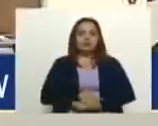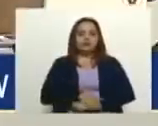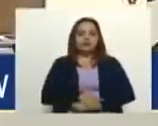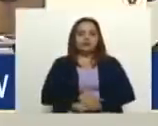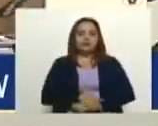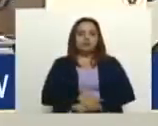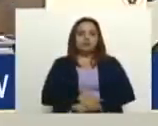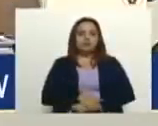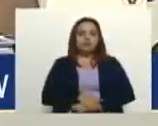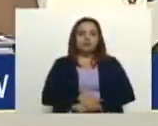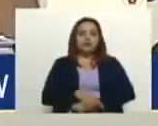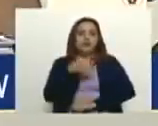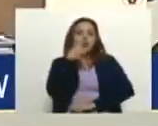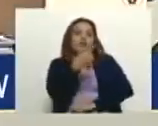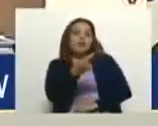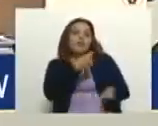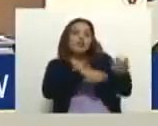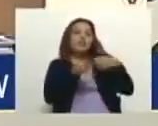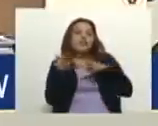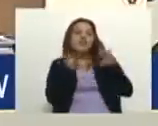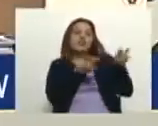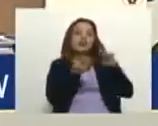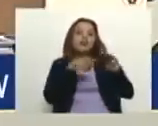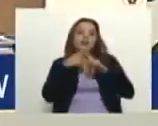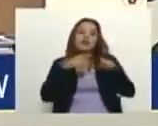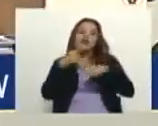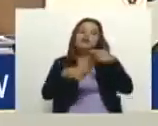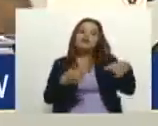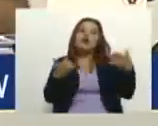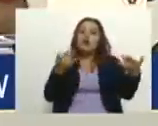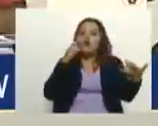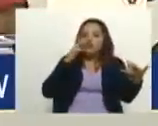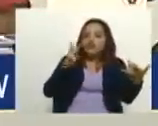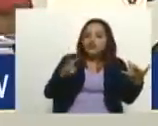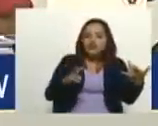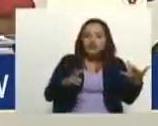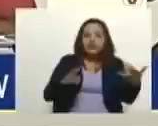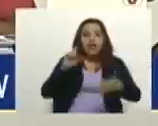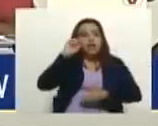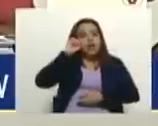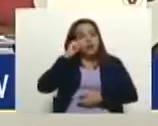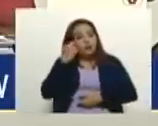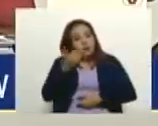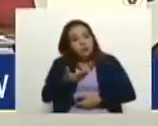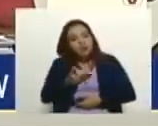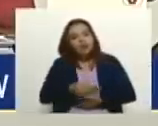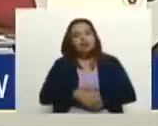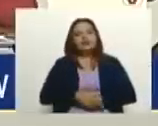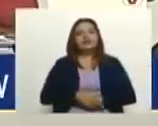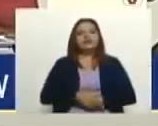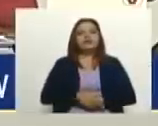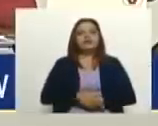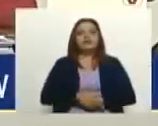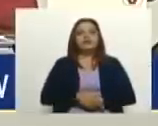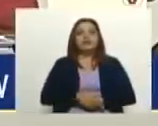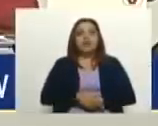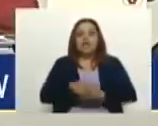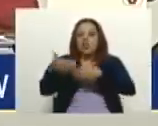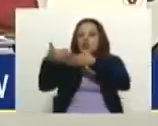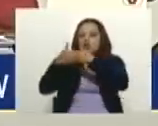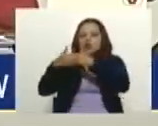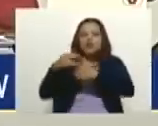Ellos vienen viendo fantasmas. Ahora las consecuencias las ven ahora. Ahora, recuerda y leen que contra